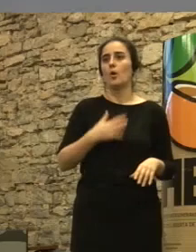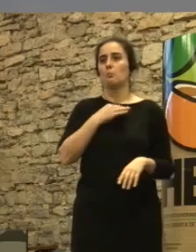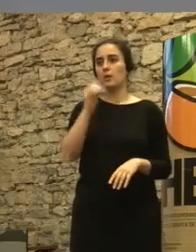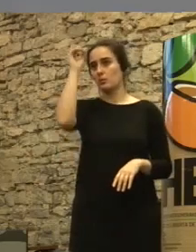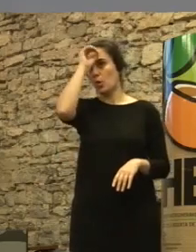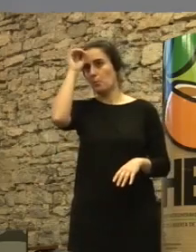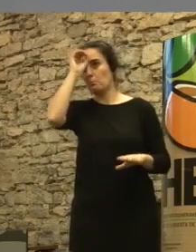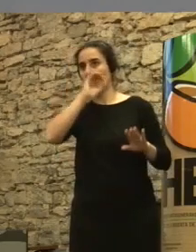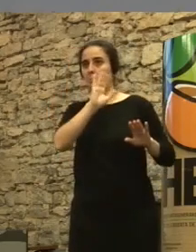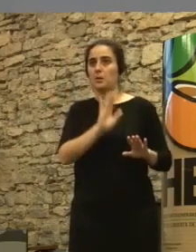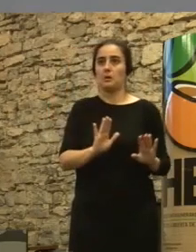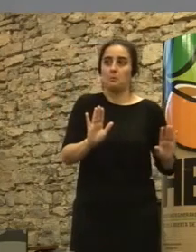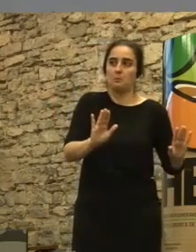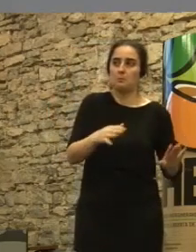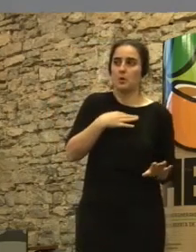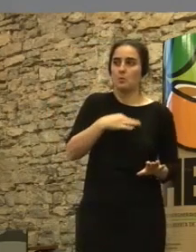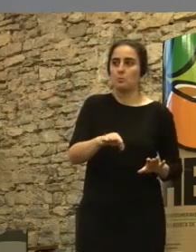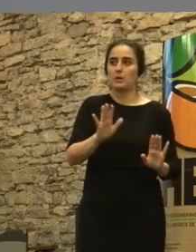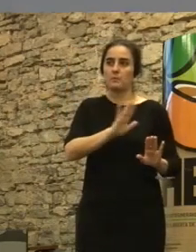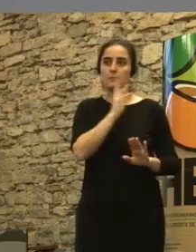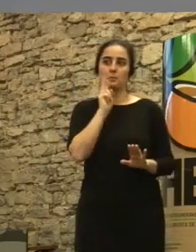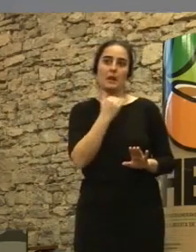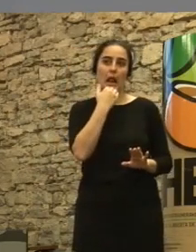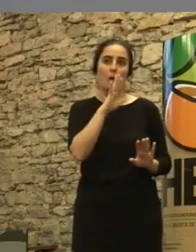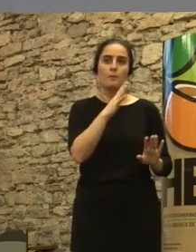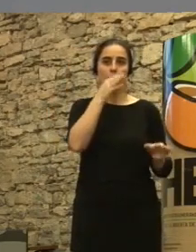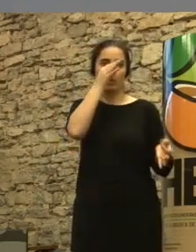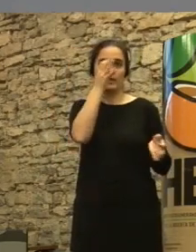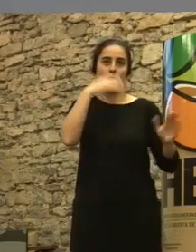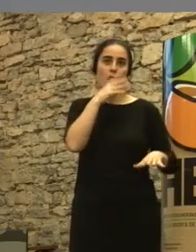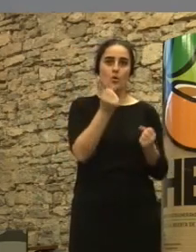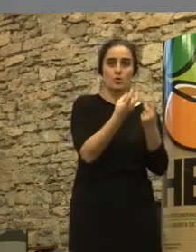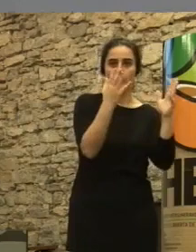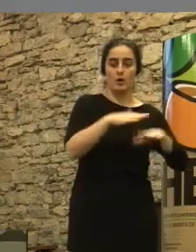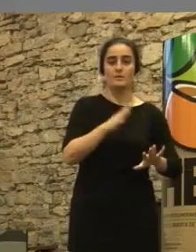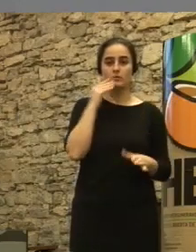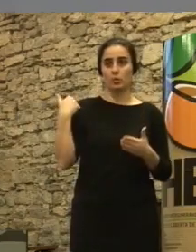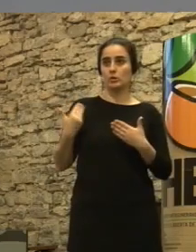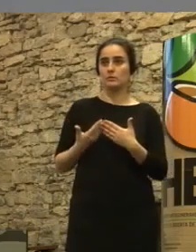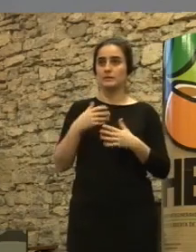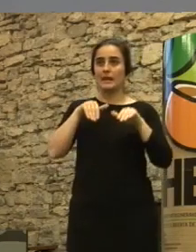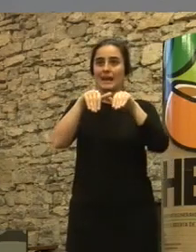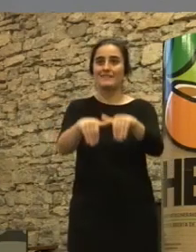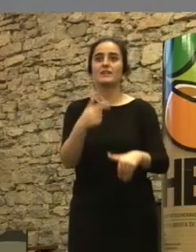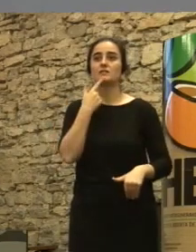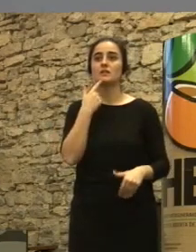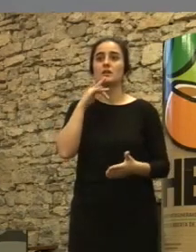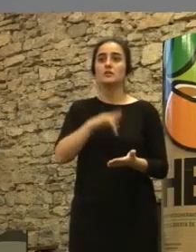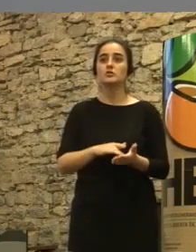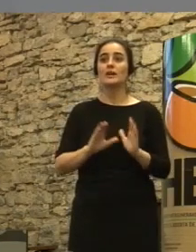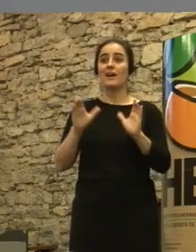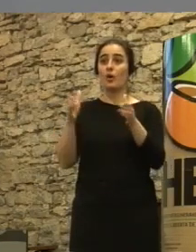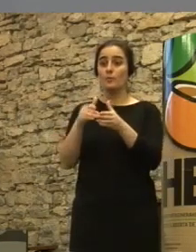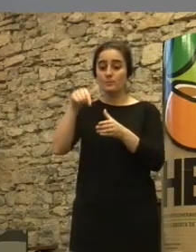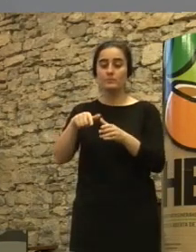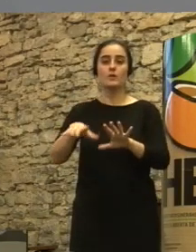podemos... pero no sé, o sea, podemos como ver algo, pero no podemos concretar, no hay números. Pero últimamente los candidatos dicen, desde que gobierna el señor Y,